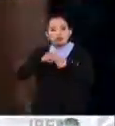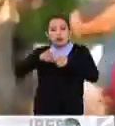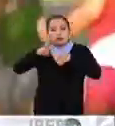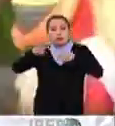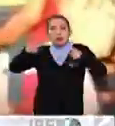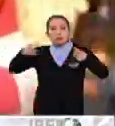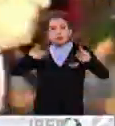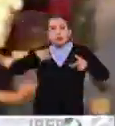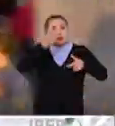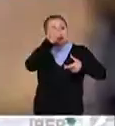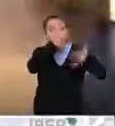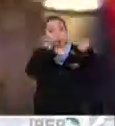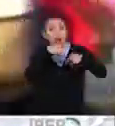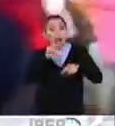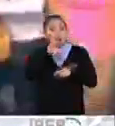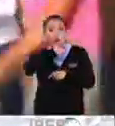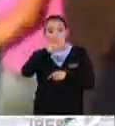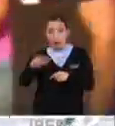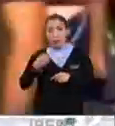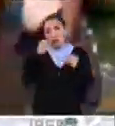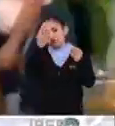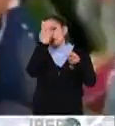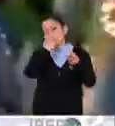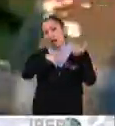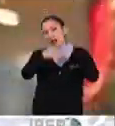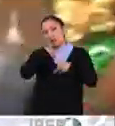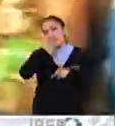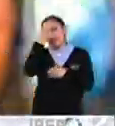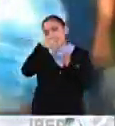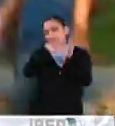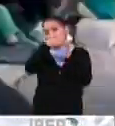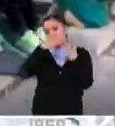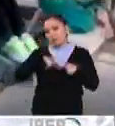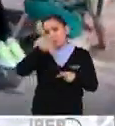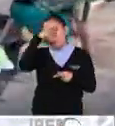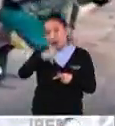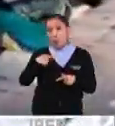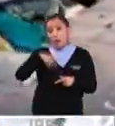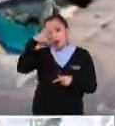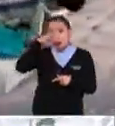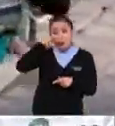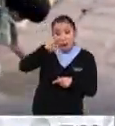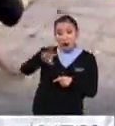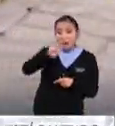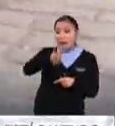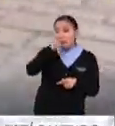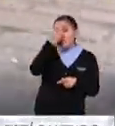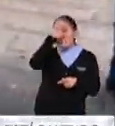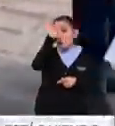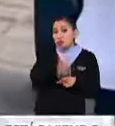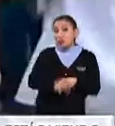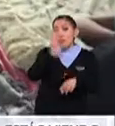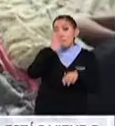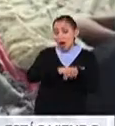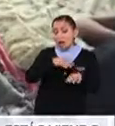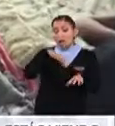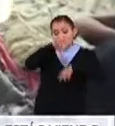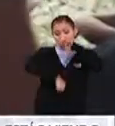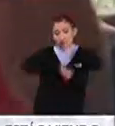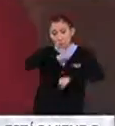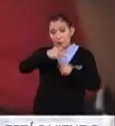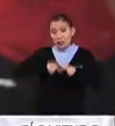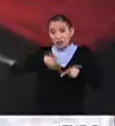más deportados, que ya Obama nos había deportado muchos, casi 3 millones, pero con Trump sí estamos viendo un 43% de aumento en los arrestos